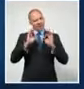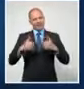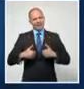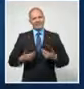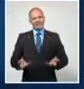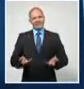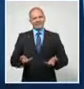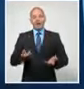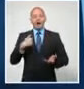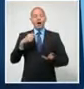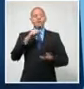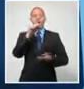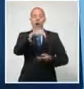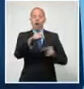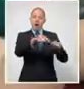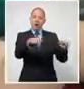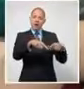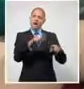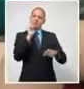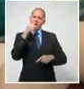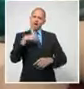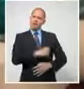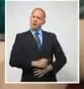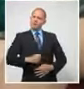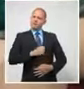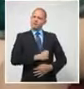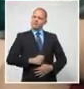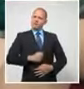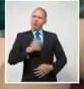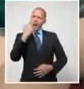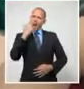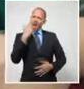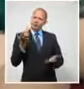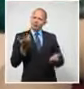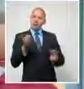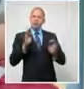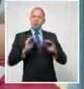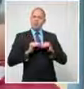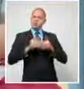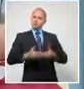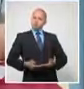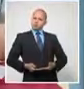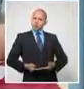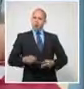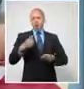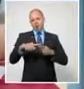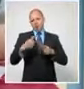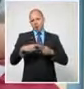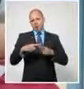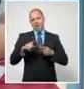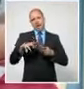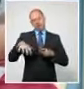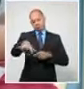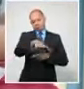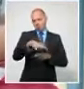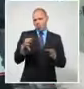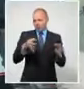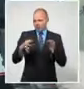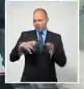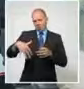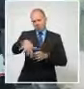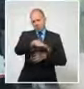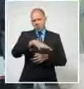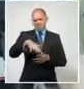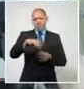ultrasonidos obstétricos evolutivos y cervicometría para las pacientes y las embarazadas de las distintas áreas de salud del municipio, así como